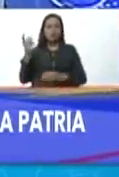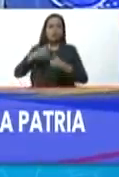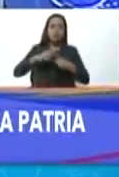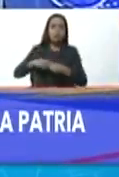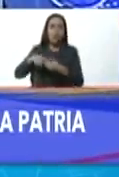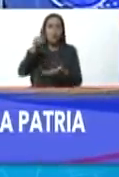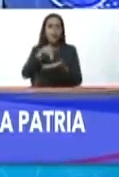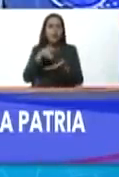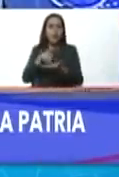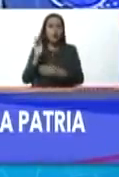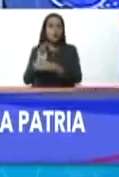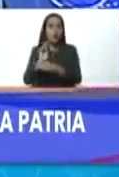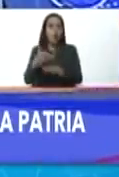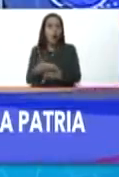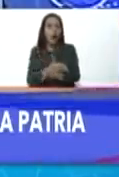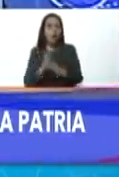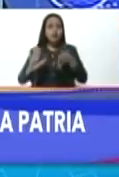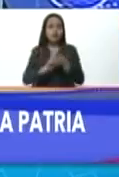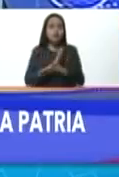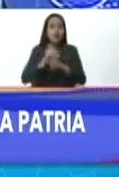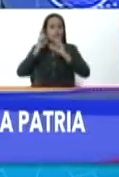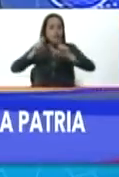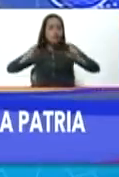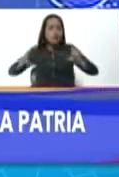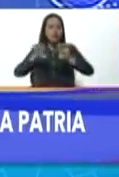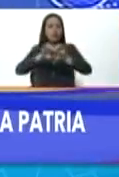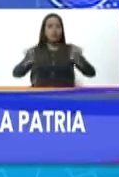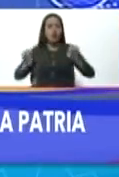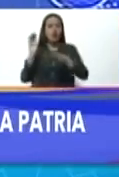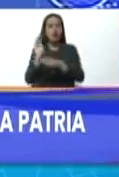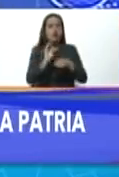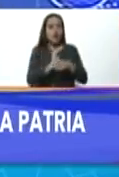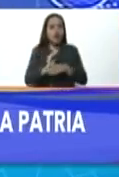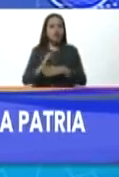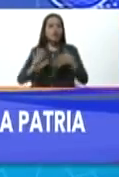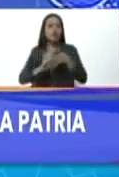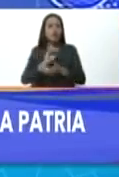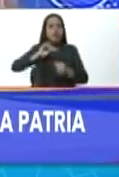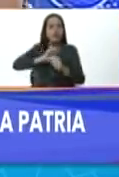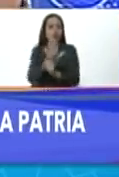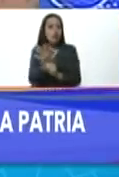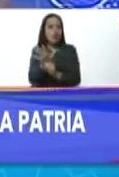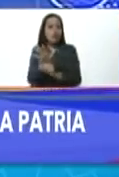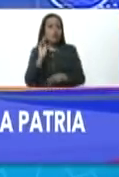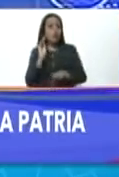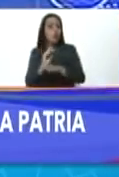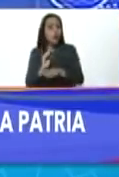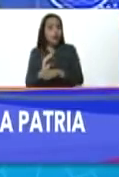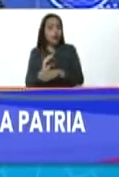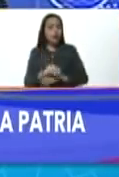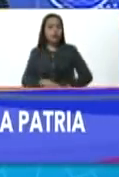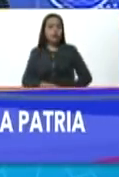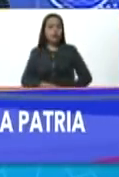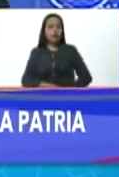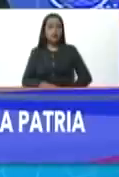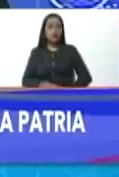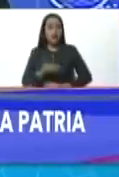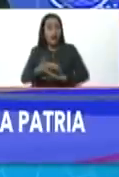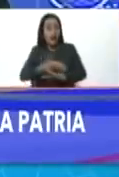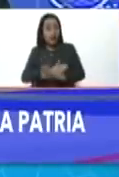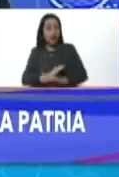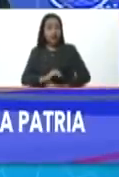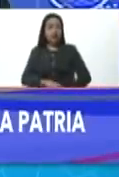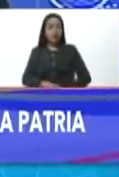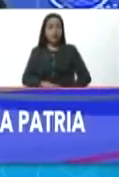campaña preventiva, educativa, de protección. Prevenir, proteger. Aquí, fíjense,